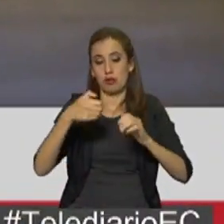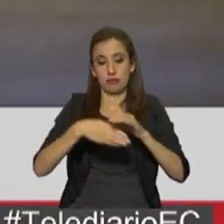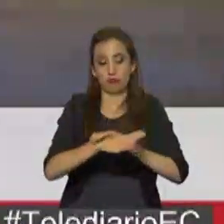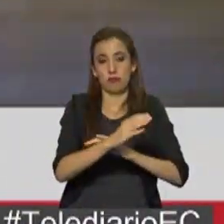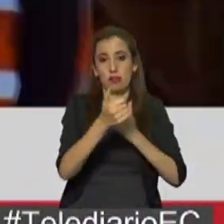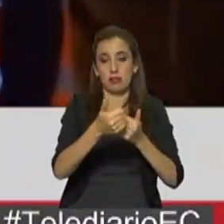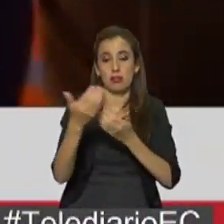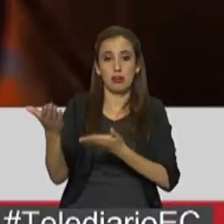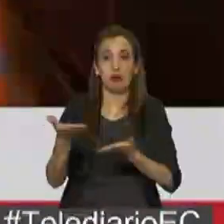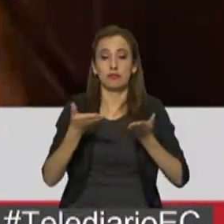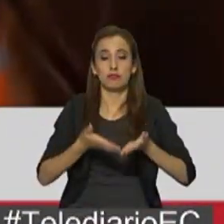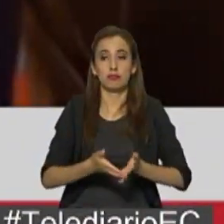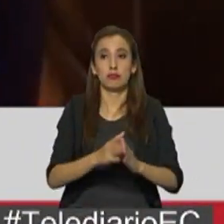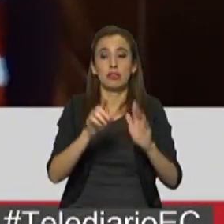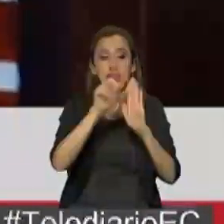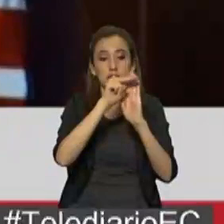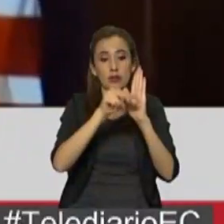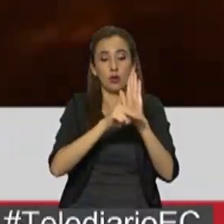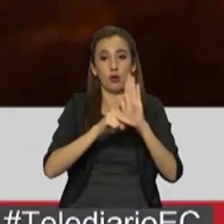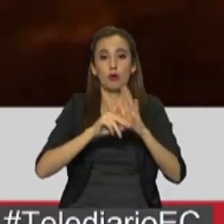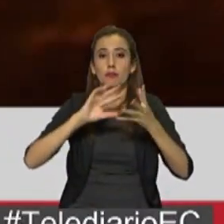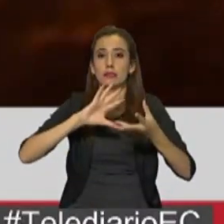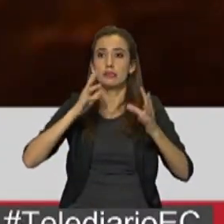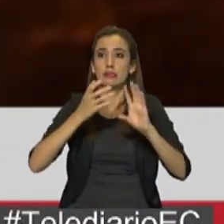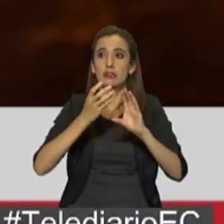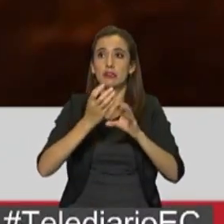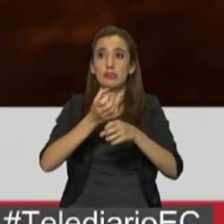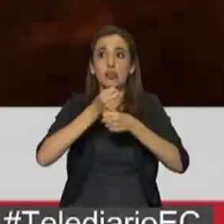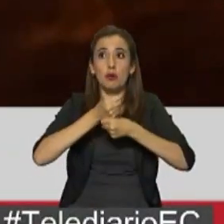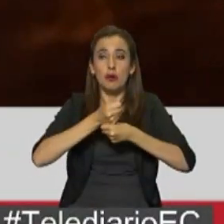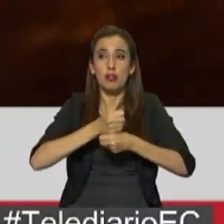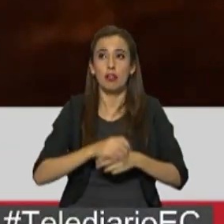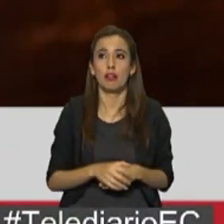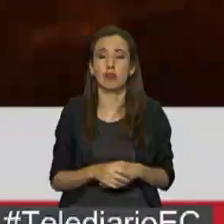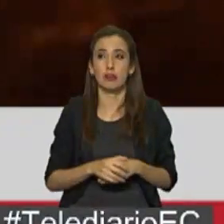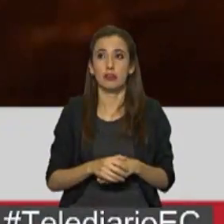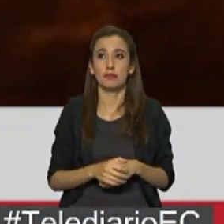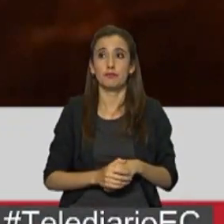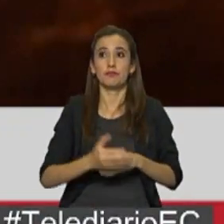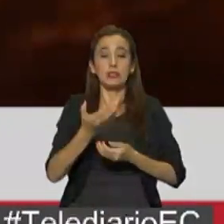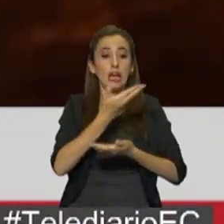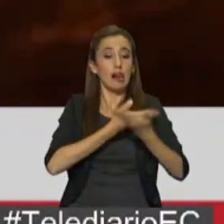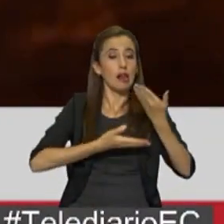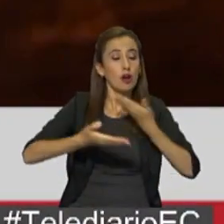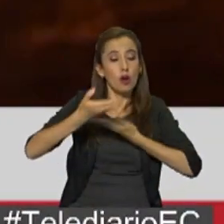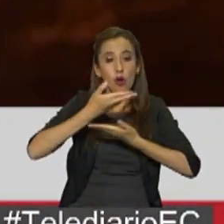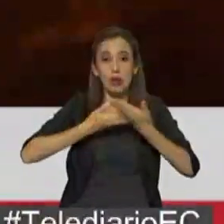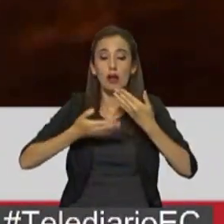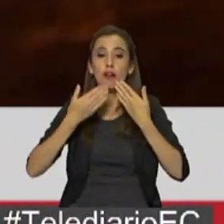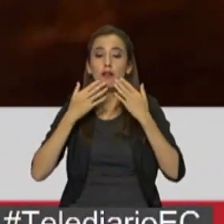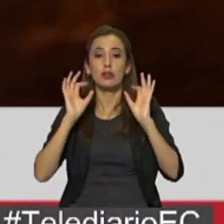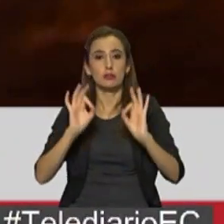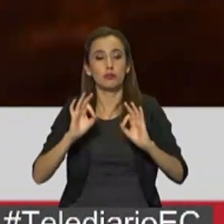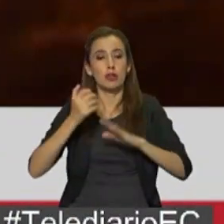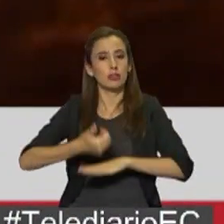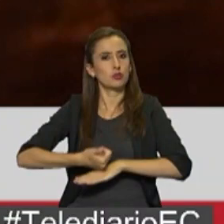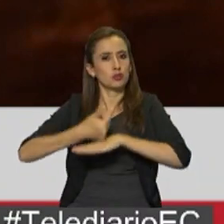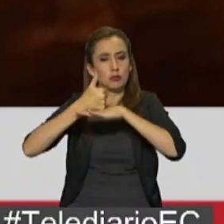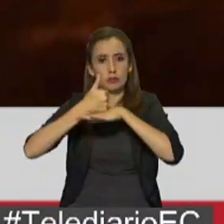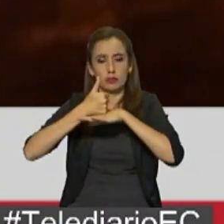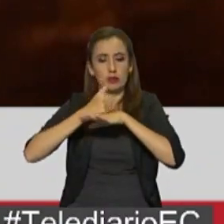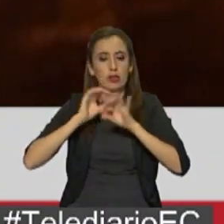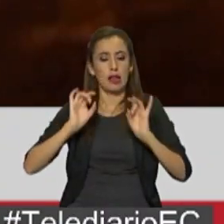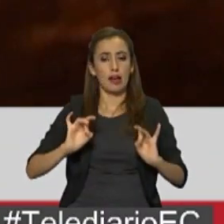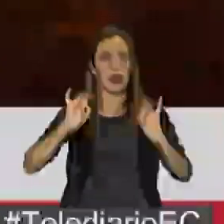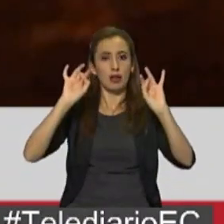desarrolló en medio de estrictas medidas de bioseguridad en la colaboración con las autoridades australianas fue muy muy estrecha